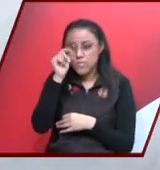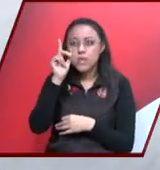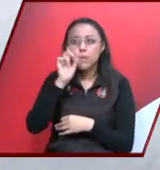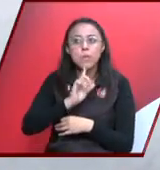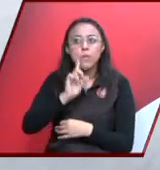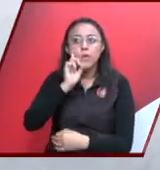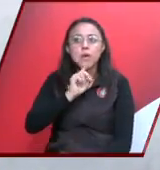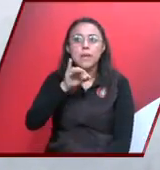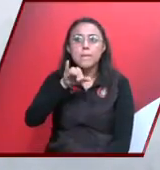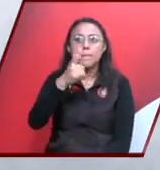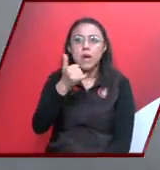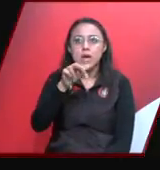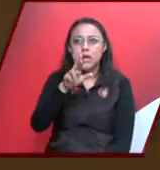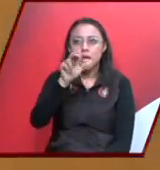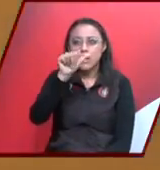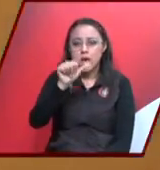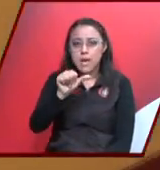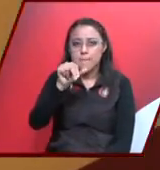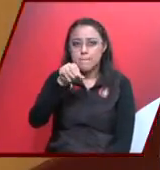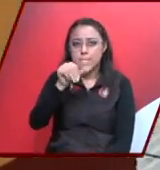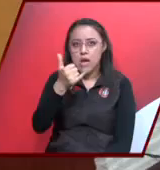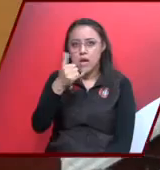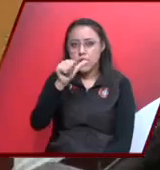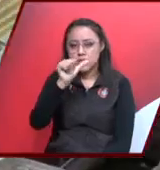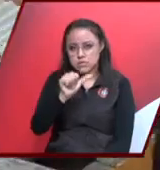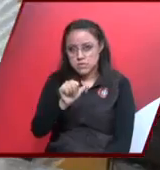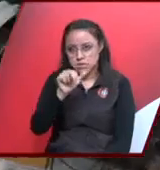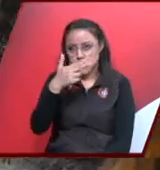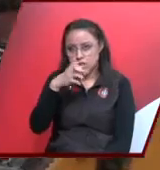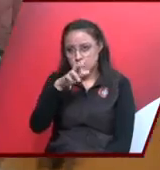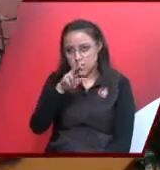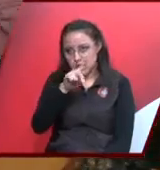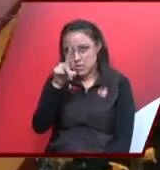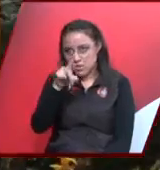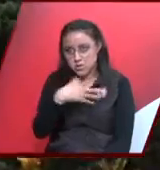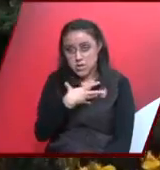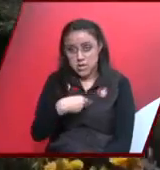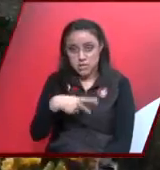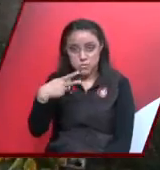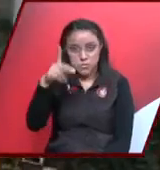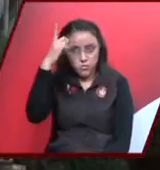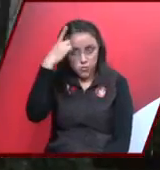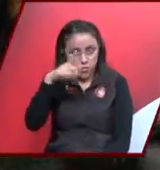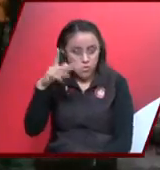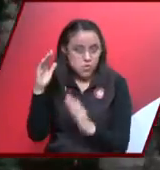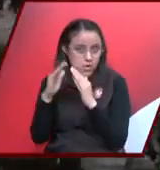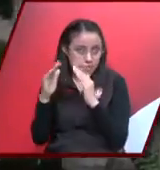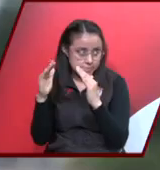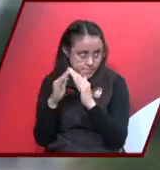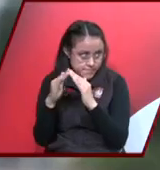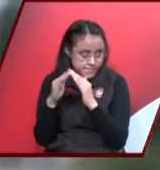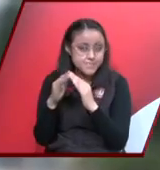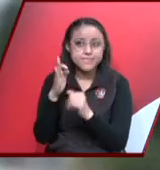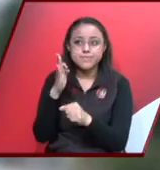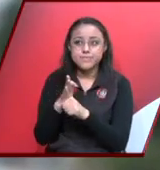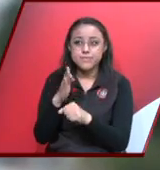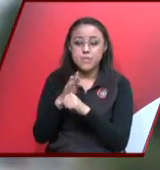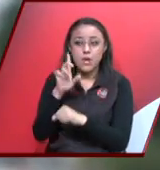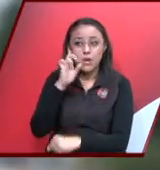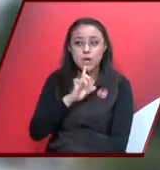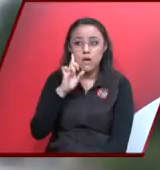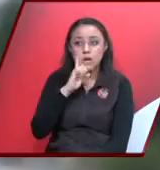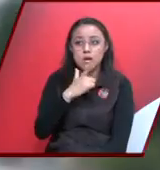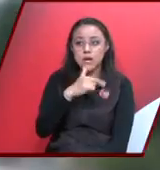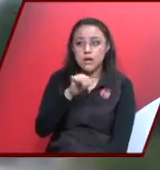señora Mayra Maya Hernández. Afirma, se trata de la hija del dueño. Mientras tanto, la señora Gabriela